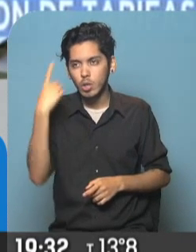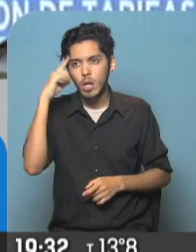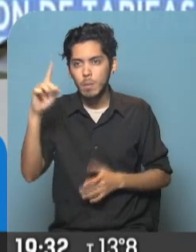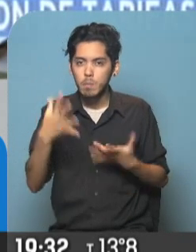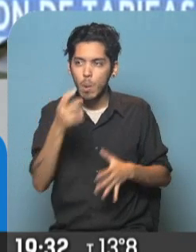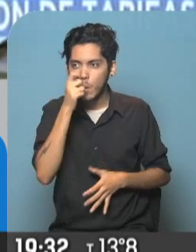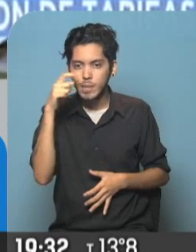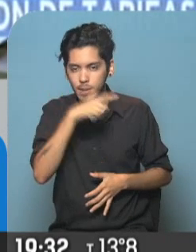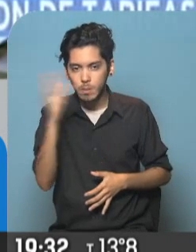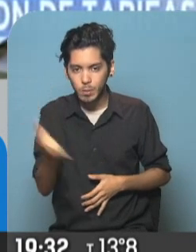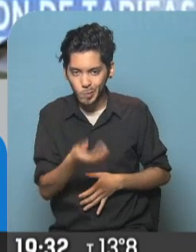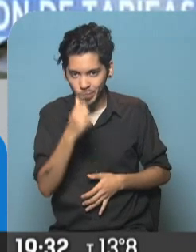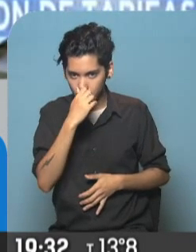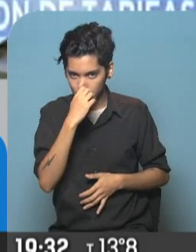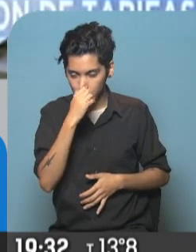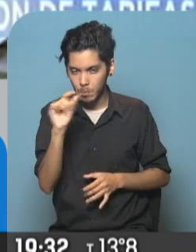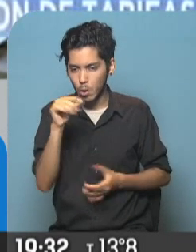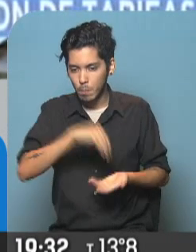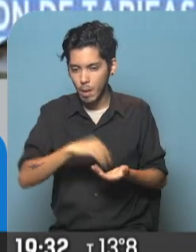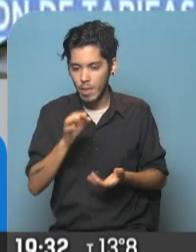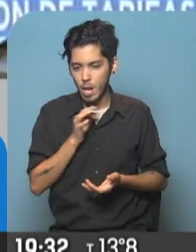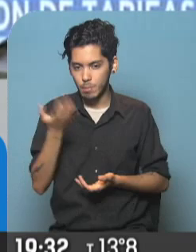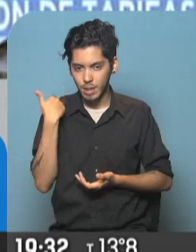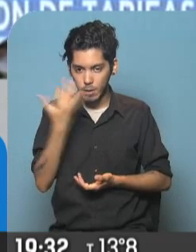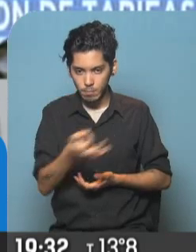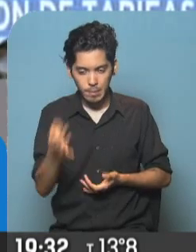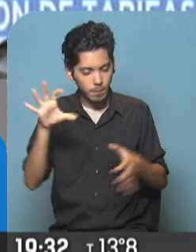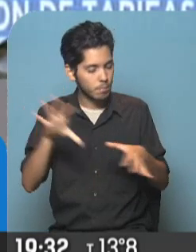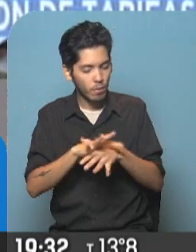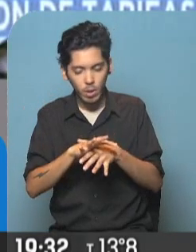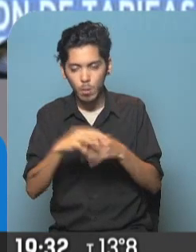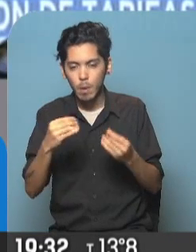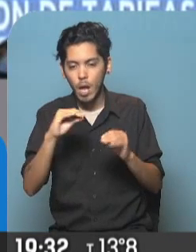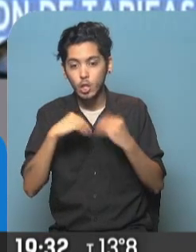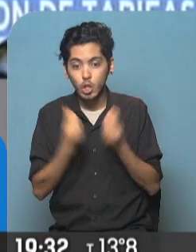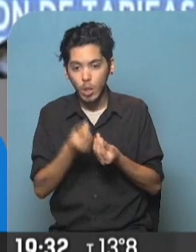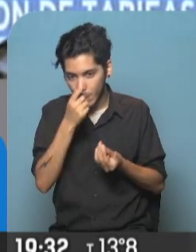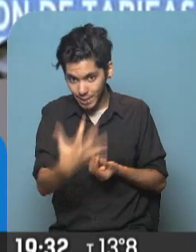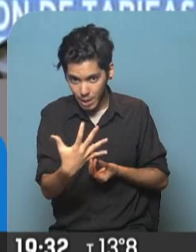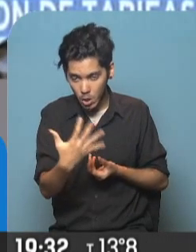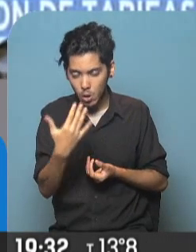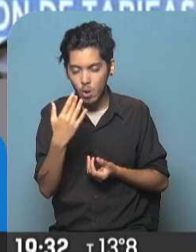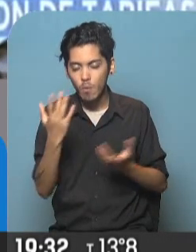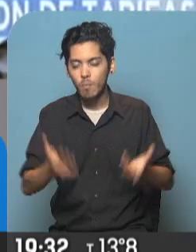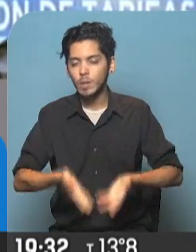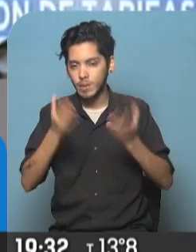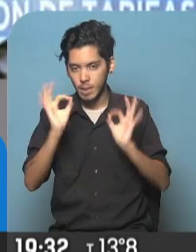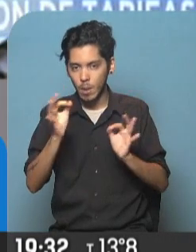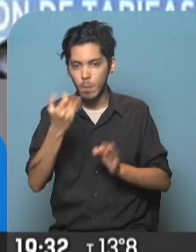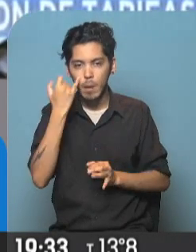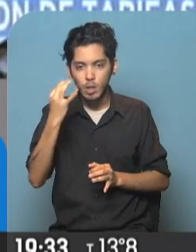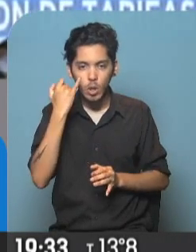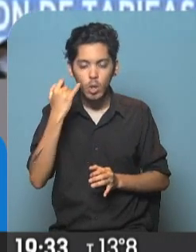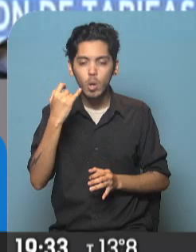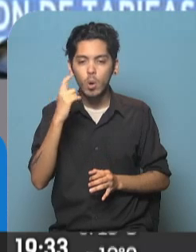de 27% exactamente para que de 25 la inflación saliendo que mayo y junio va a